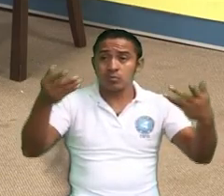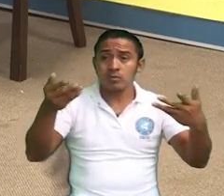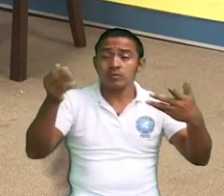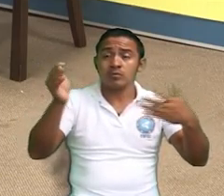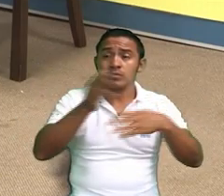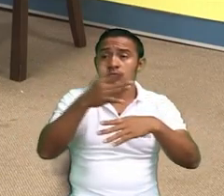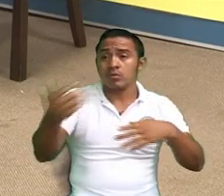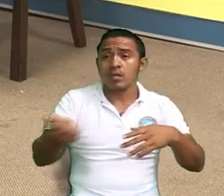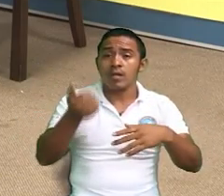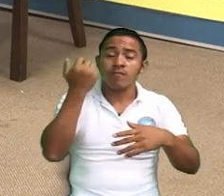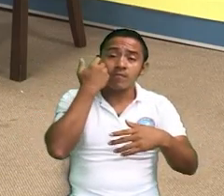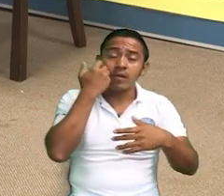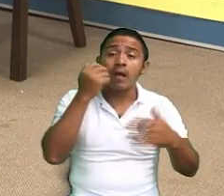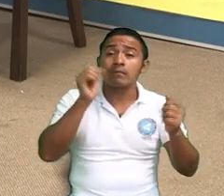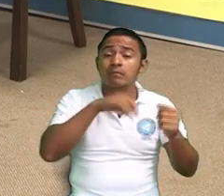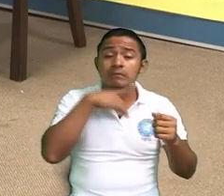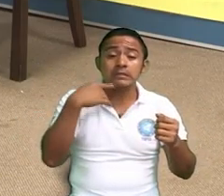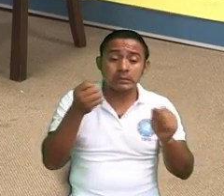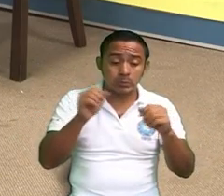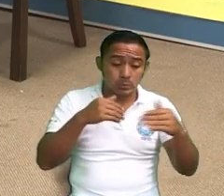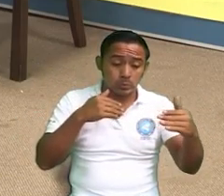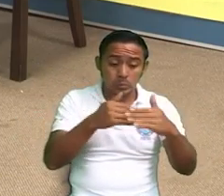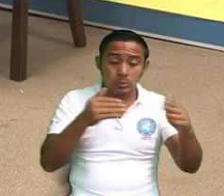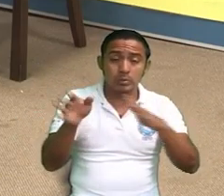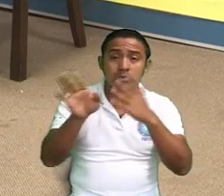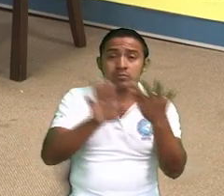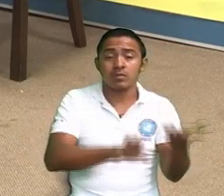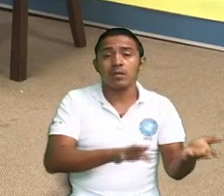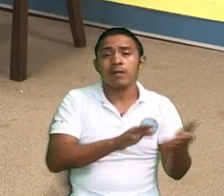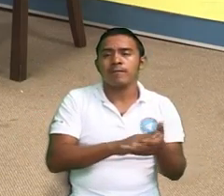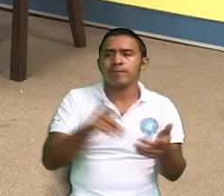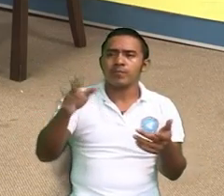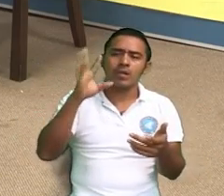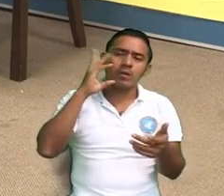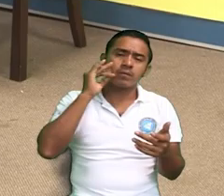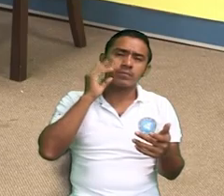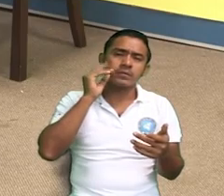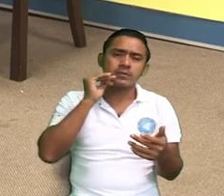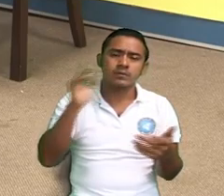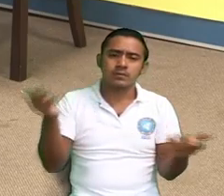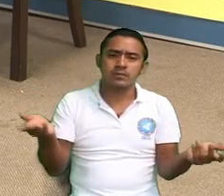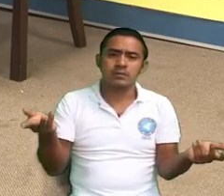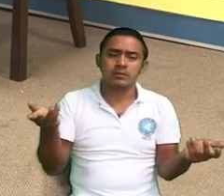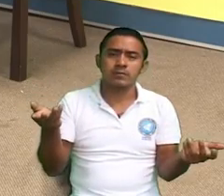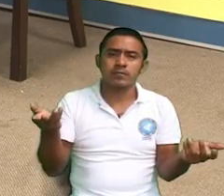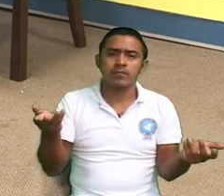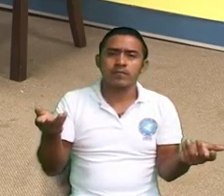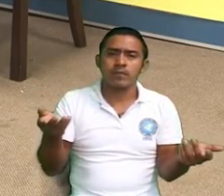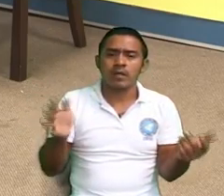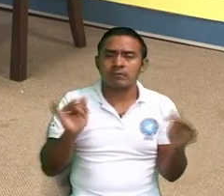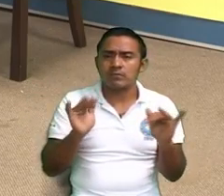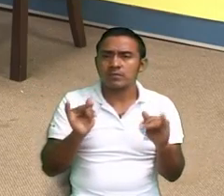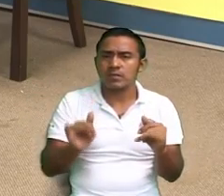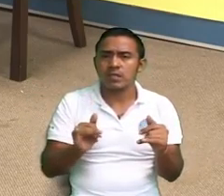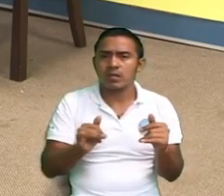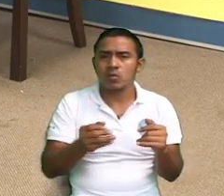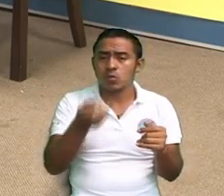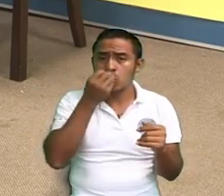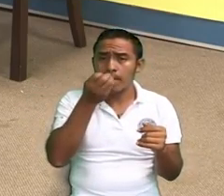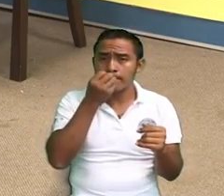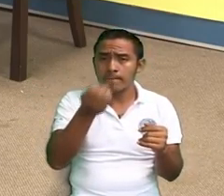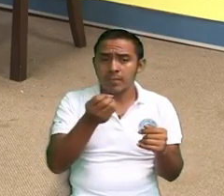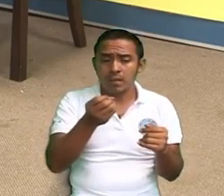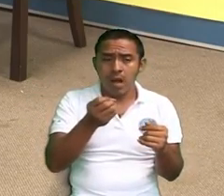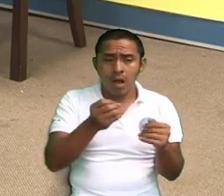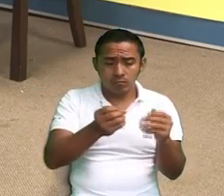enfermedades que pueden ser mortales. Ahora, doctora, en lo que usted tiene de experiencia, ¿se han registrado brotes por intoxicación